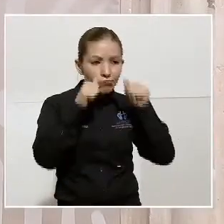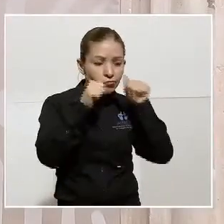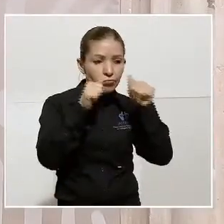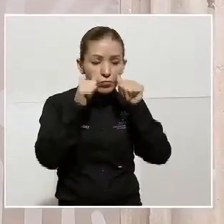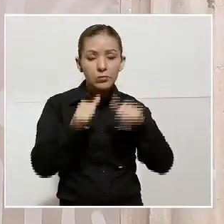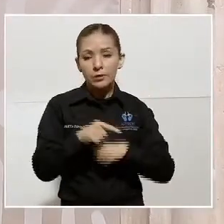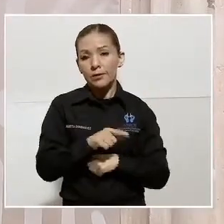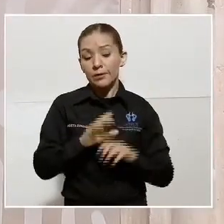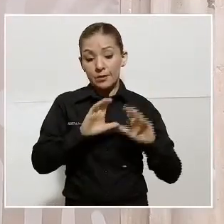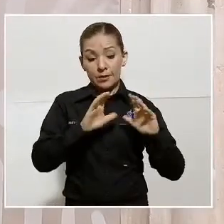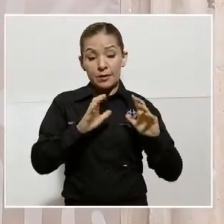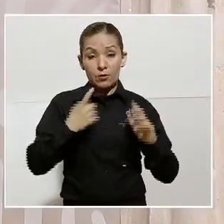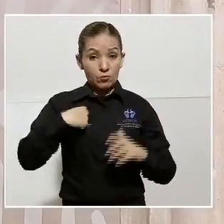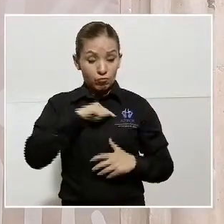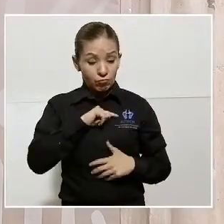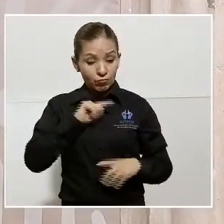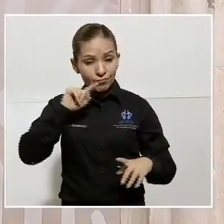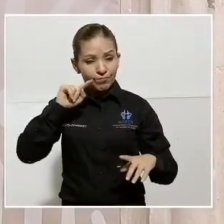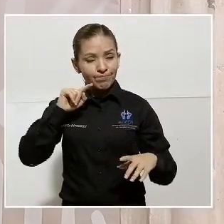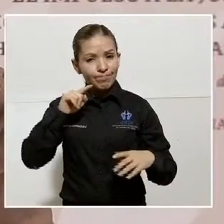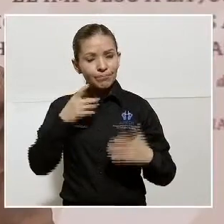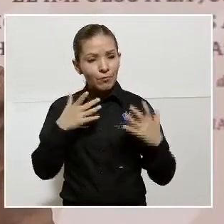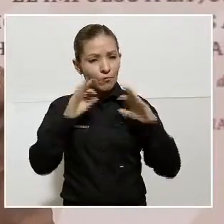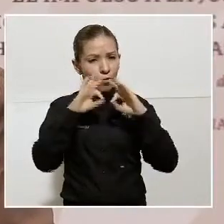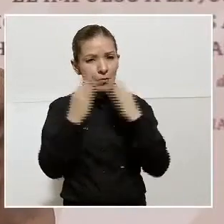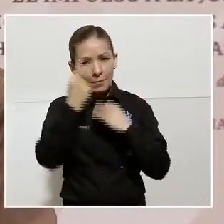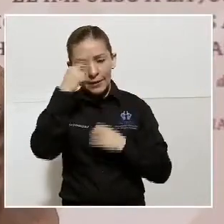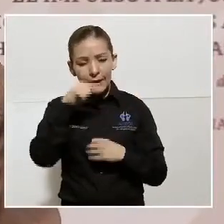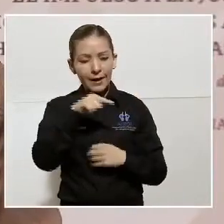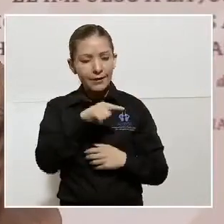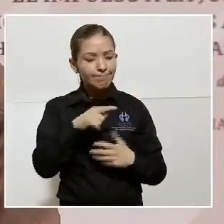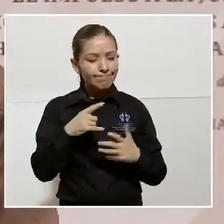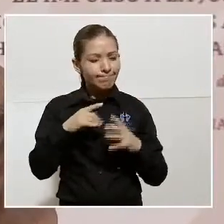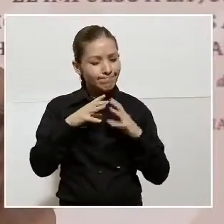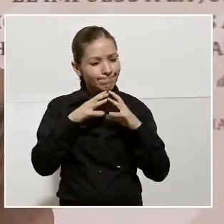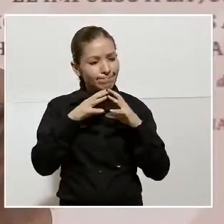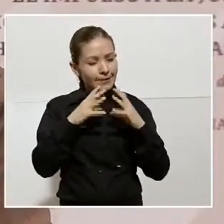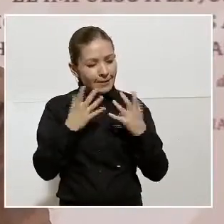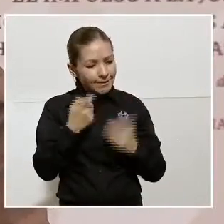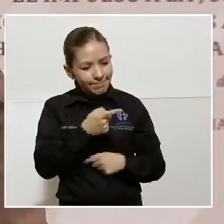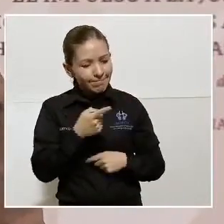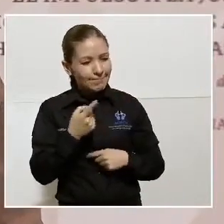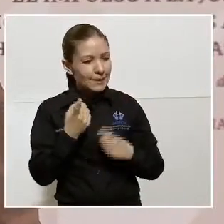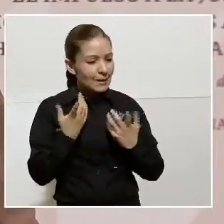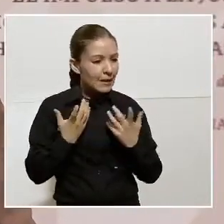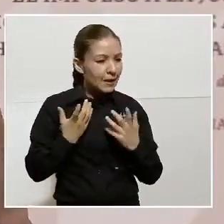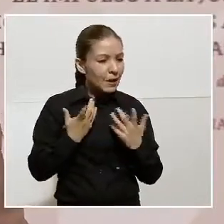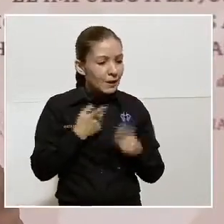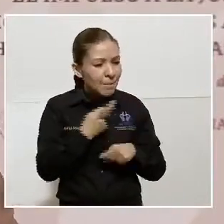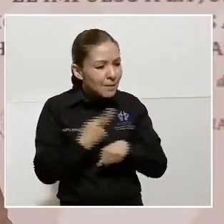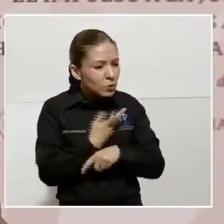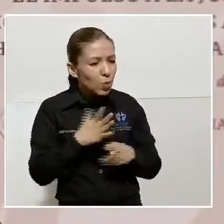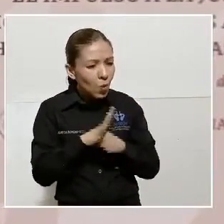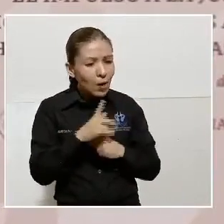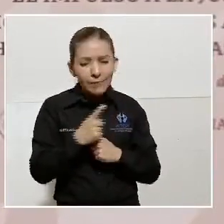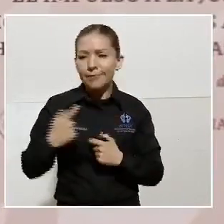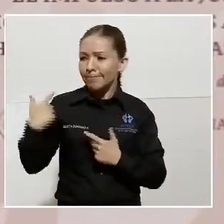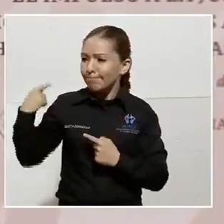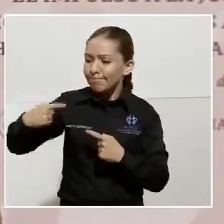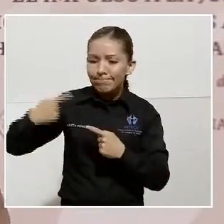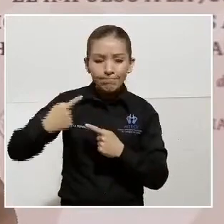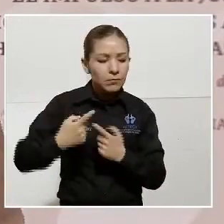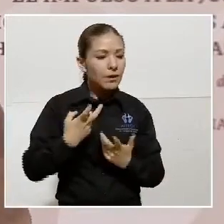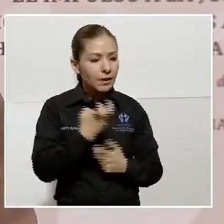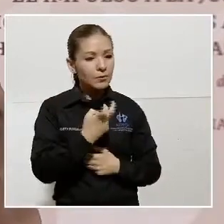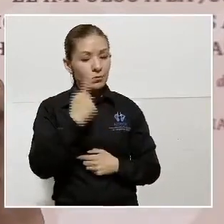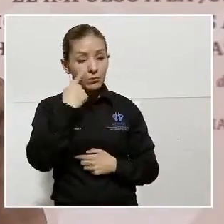de esclarecimiento histórico está integrado por 5 expertos que fueron resultado de un proceso